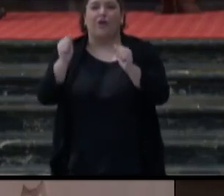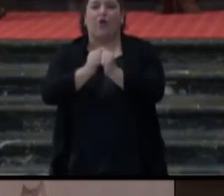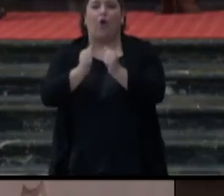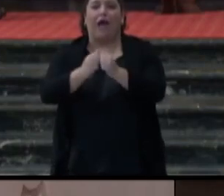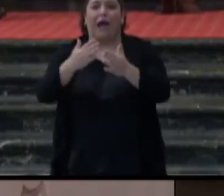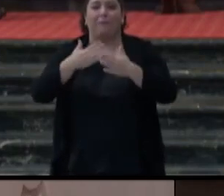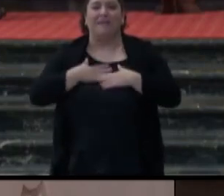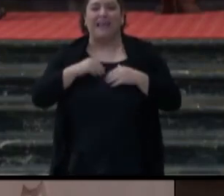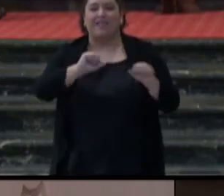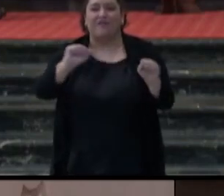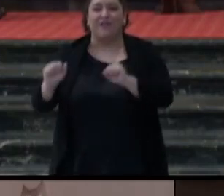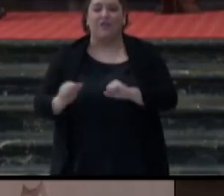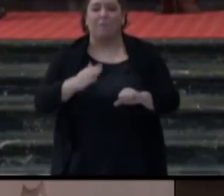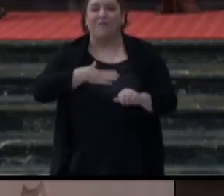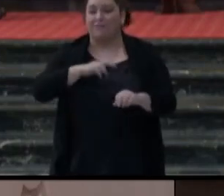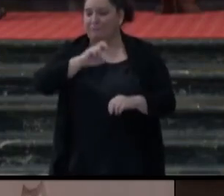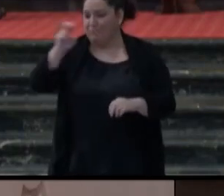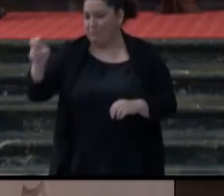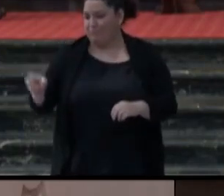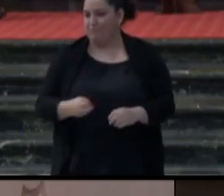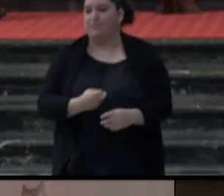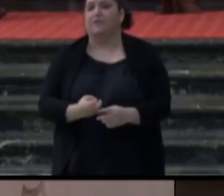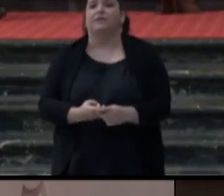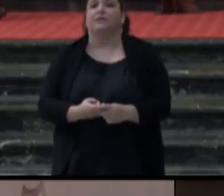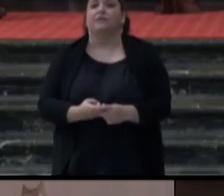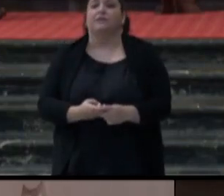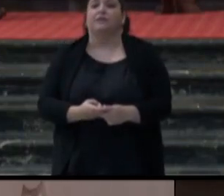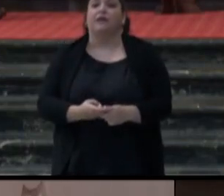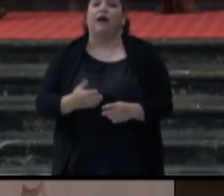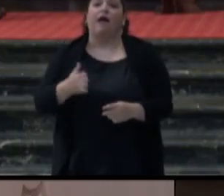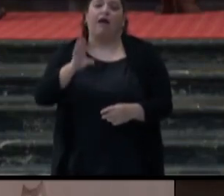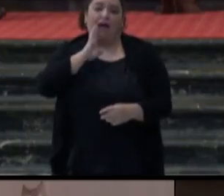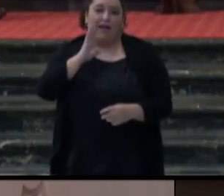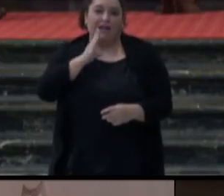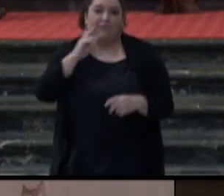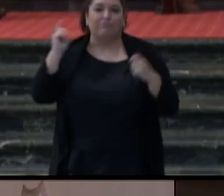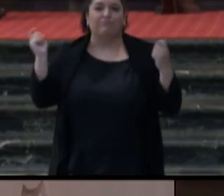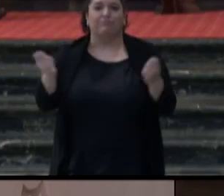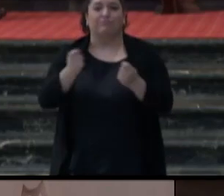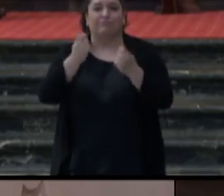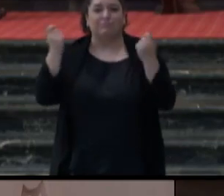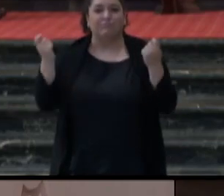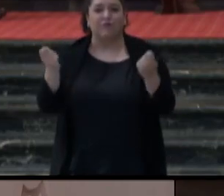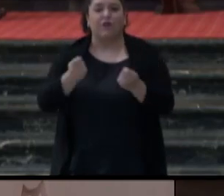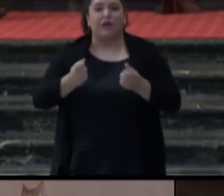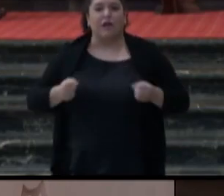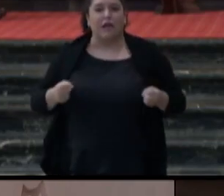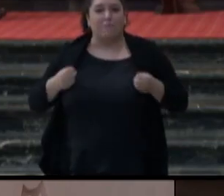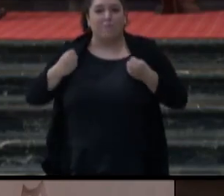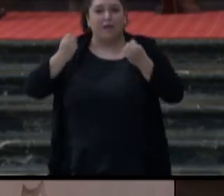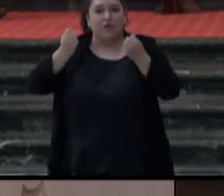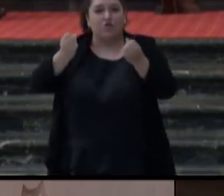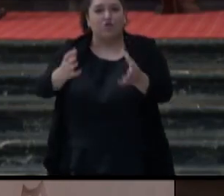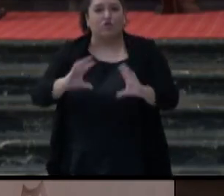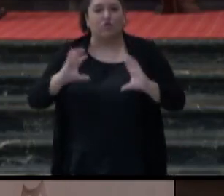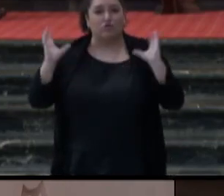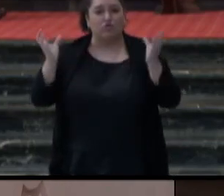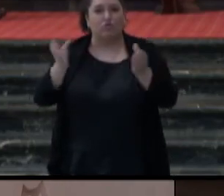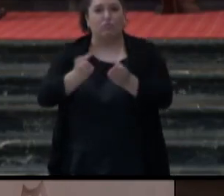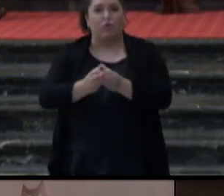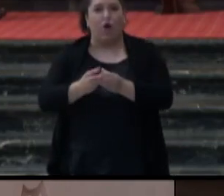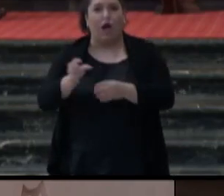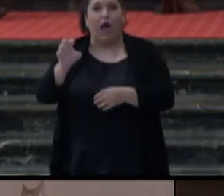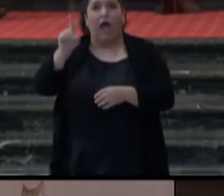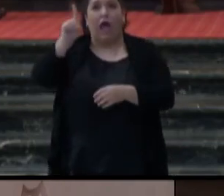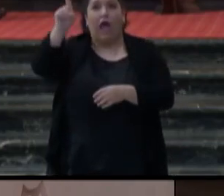defensor mío etcétera hemos cantado ese salmo como una expresión comunitaria a Dios que